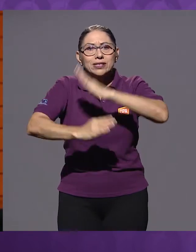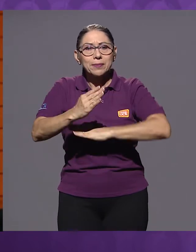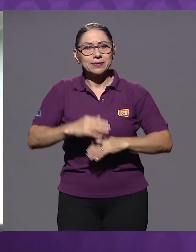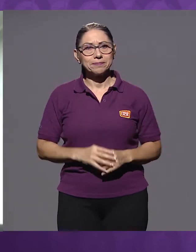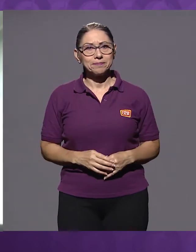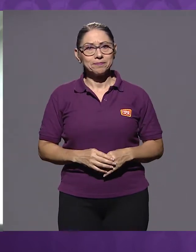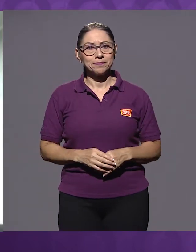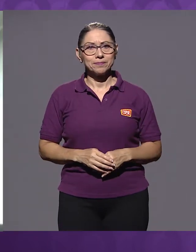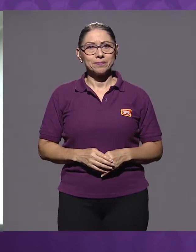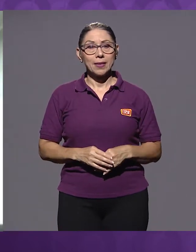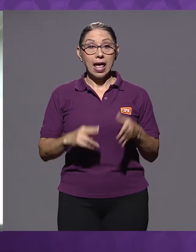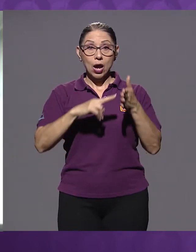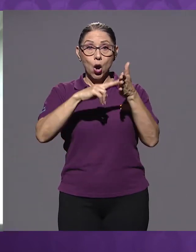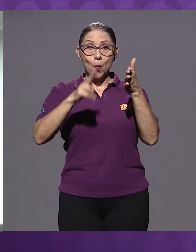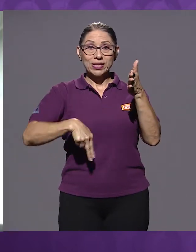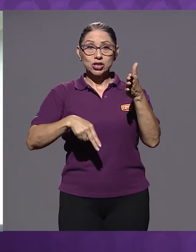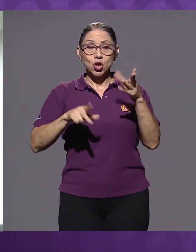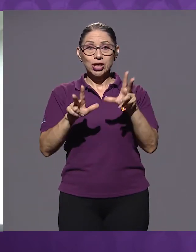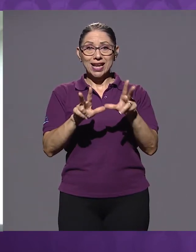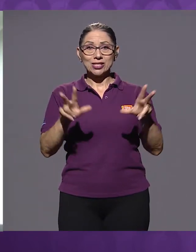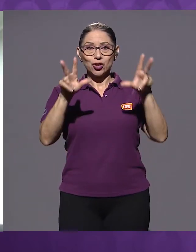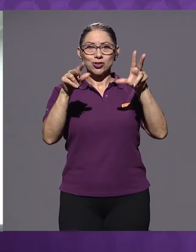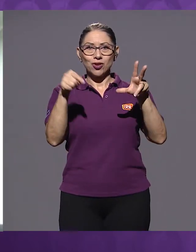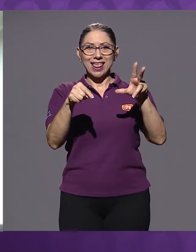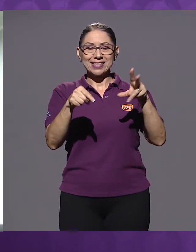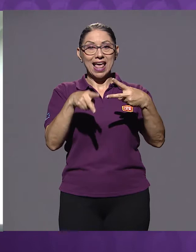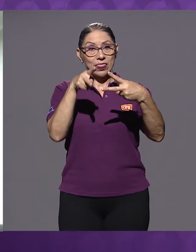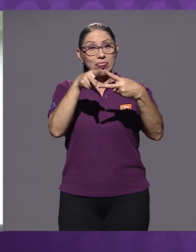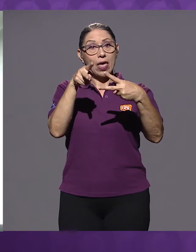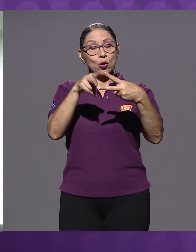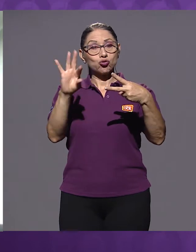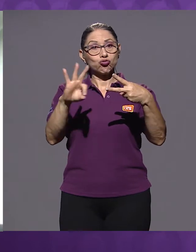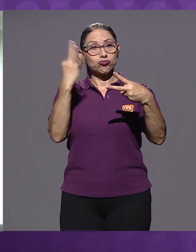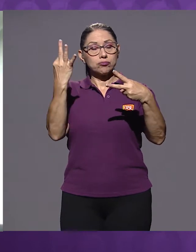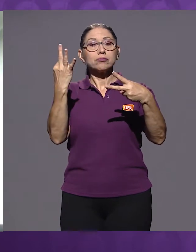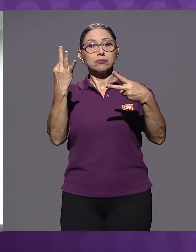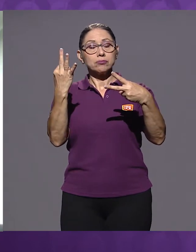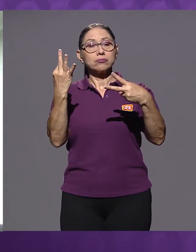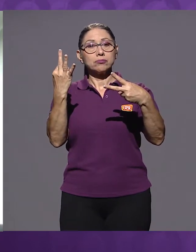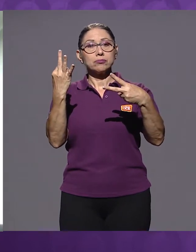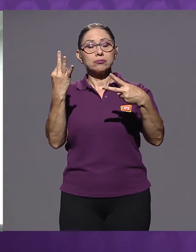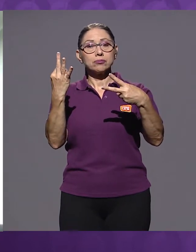discapacidad. La Convención de Naciones Unidas da 2 herramientas para